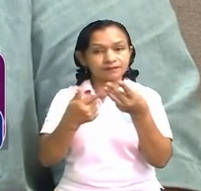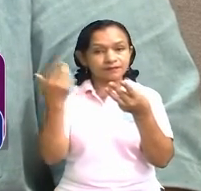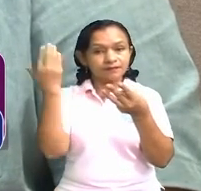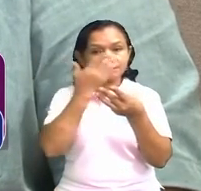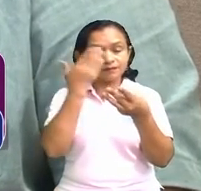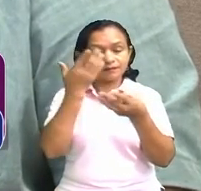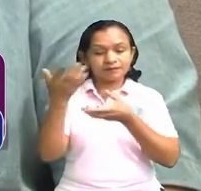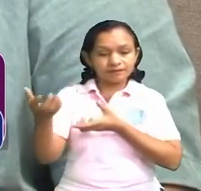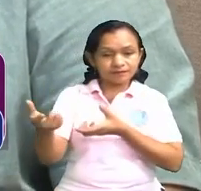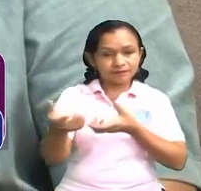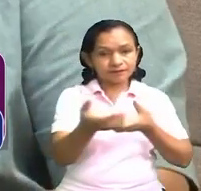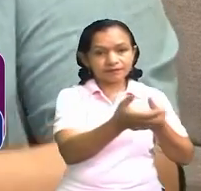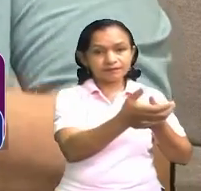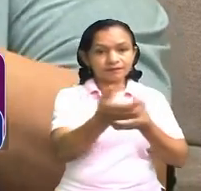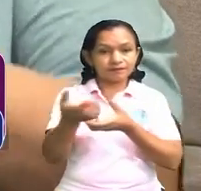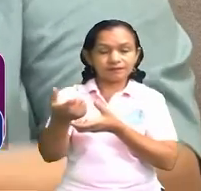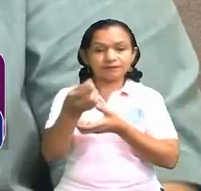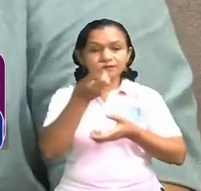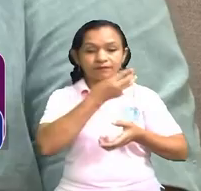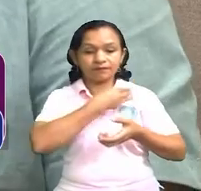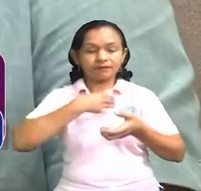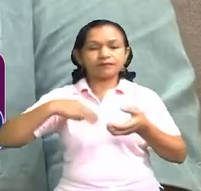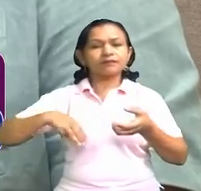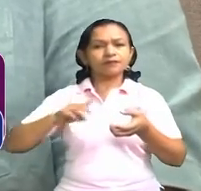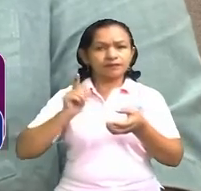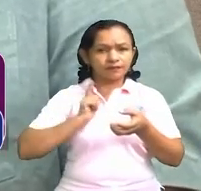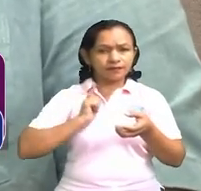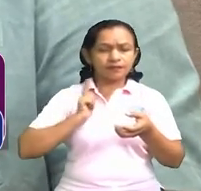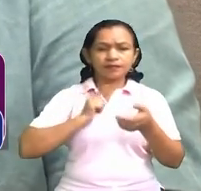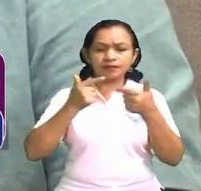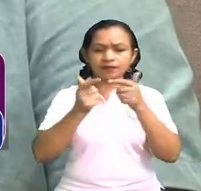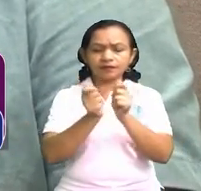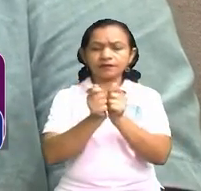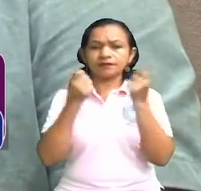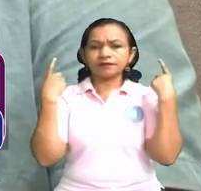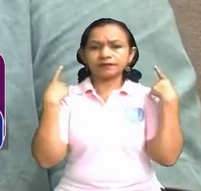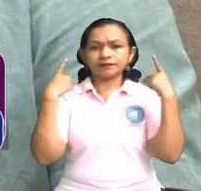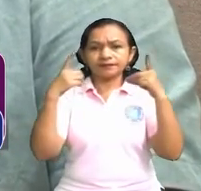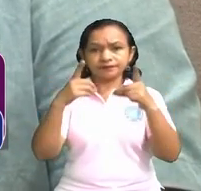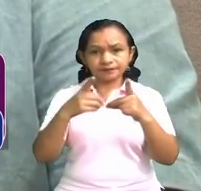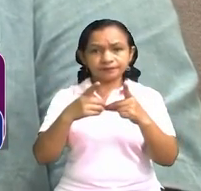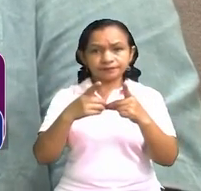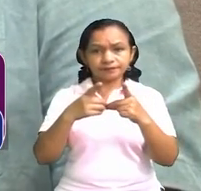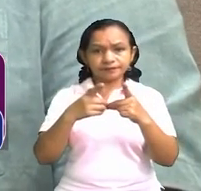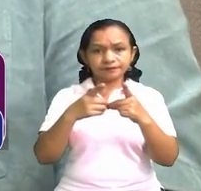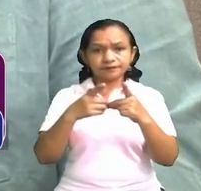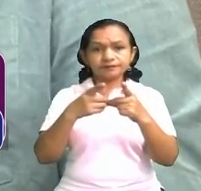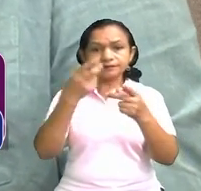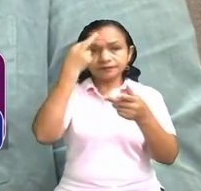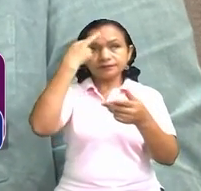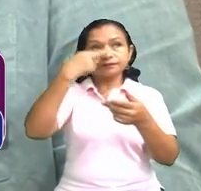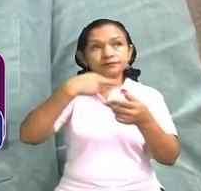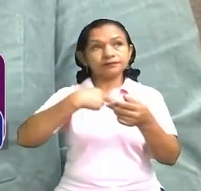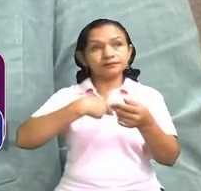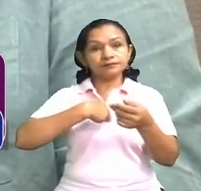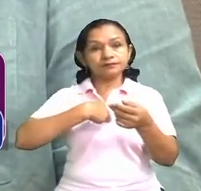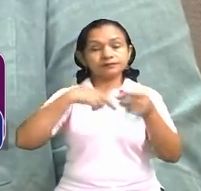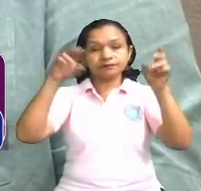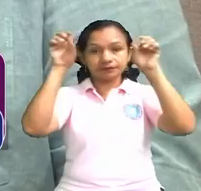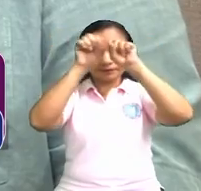Dirección General de Bomberos, y desde el ministerio tenemos una dirección, ¿verdad?, encargada de